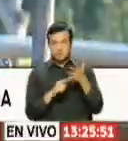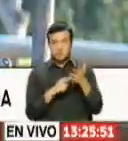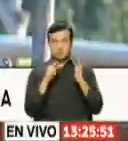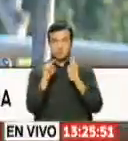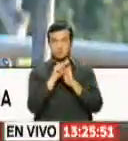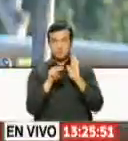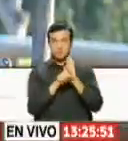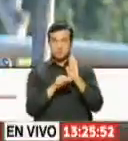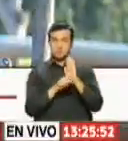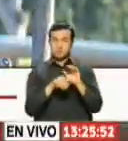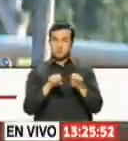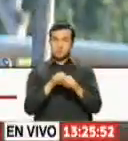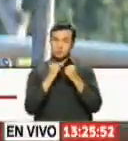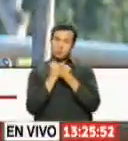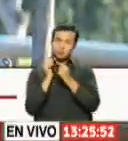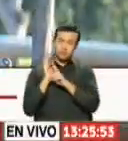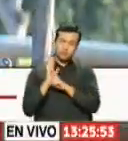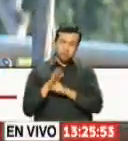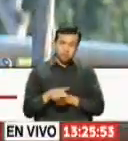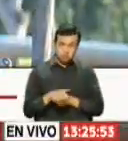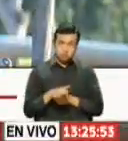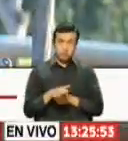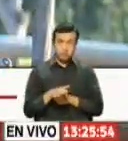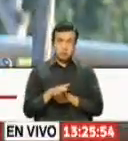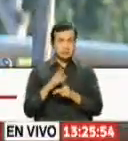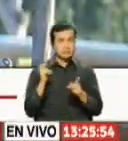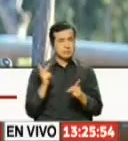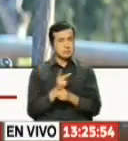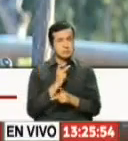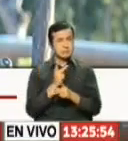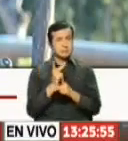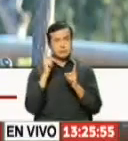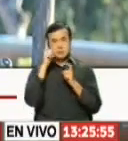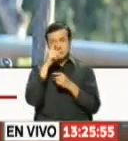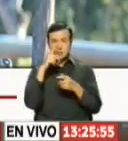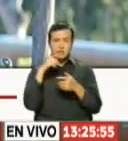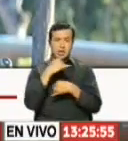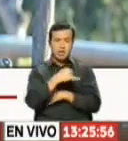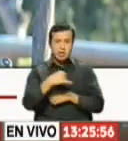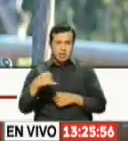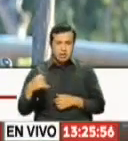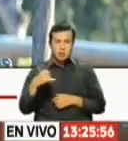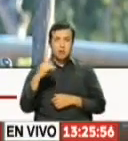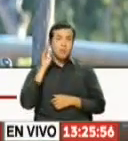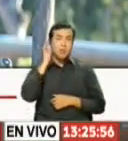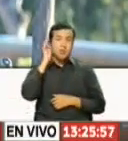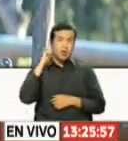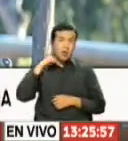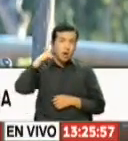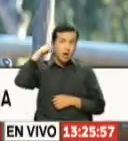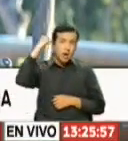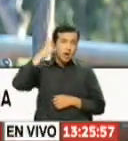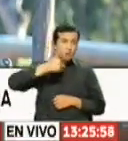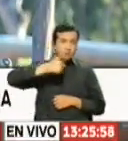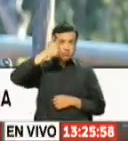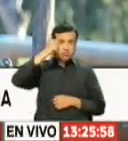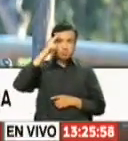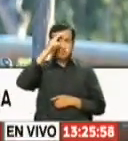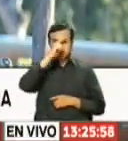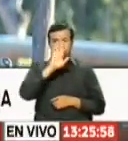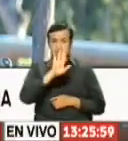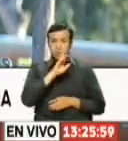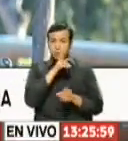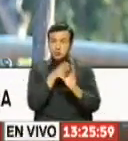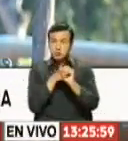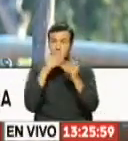normas sociales discriminatorias continúan limitando el poder de las mujeres rurales en la